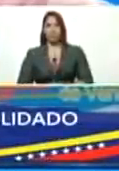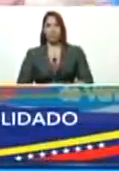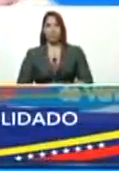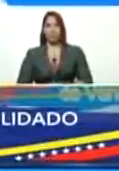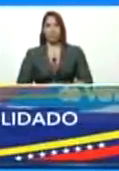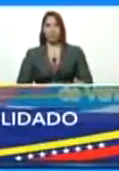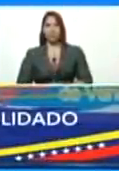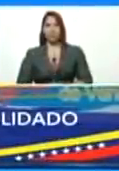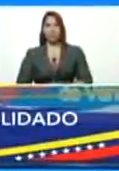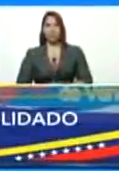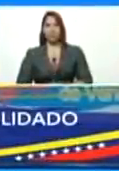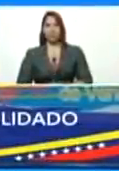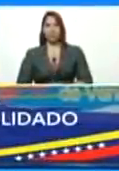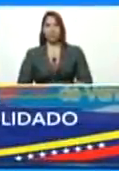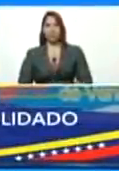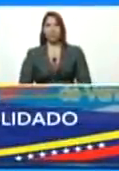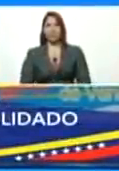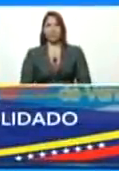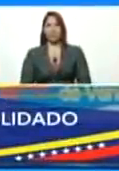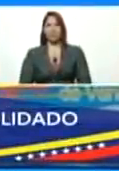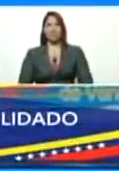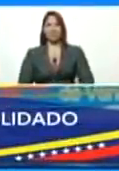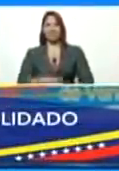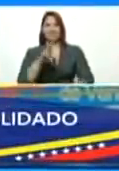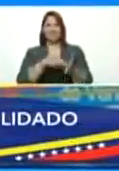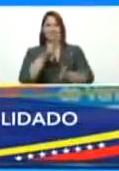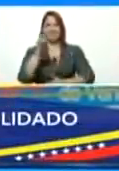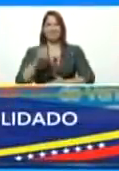tome en el 2020